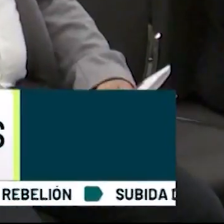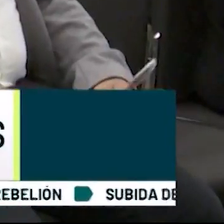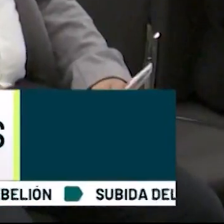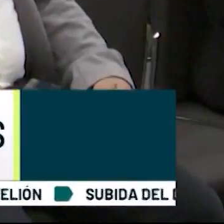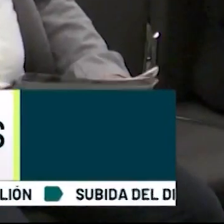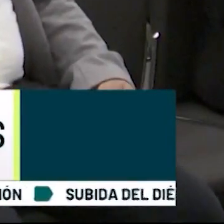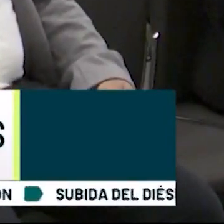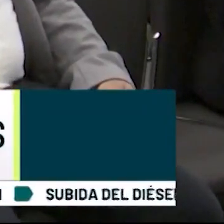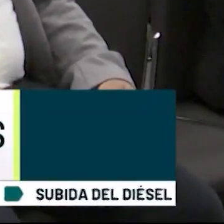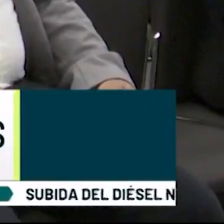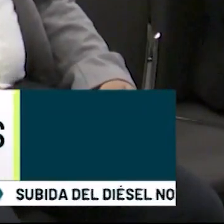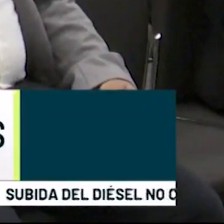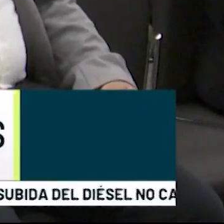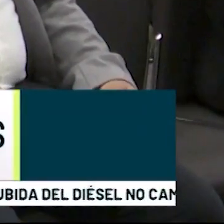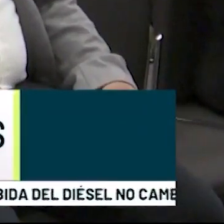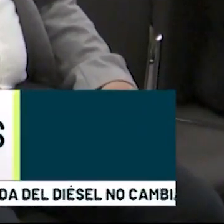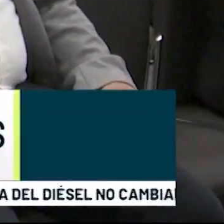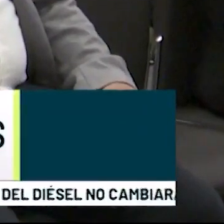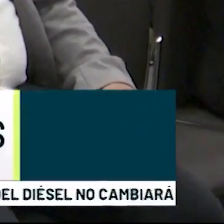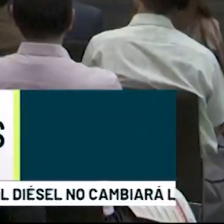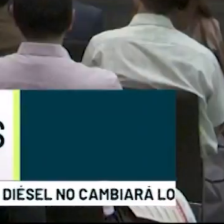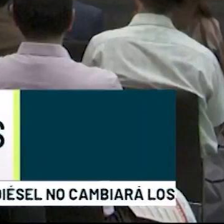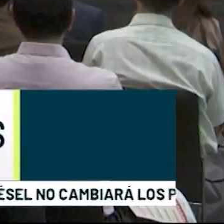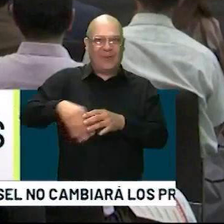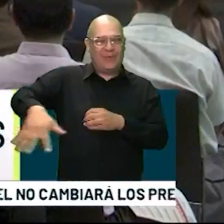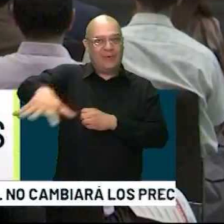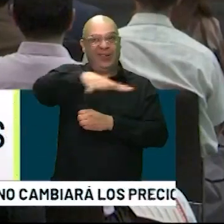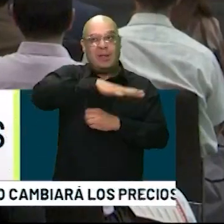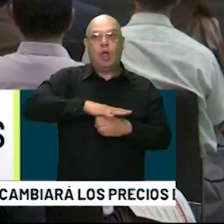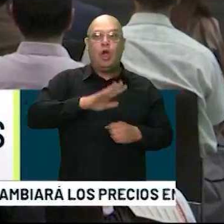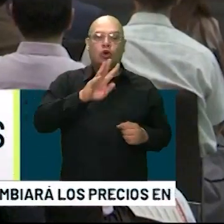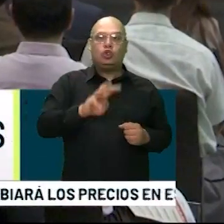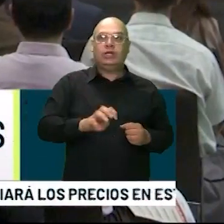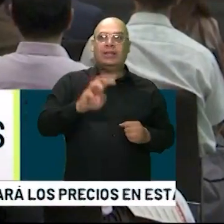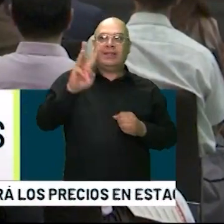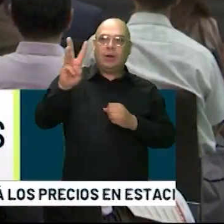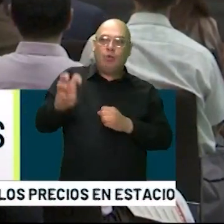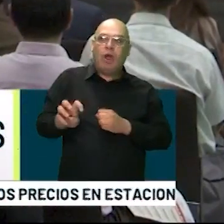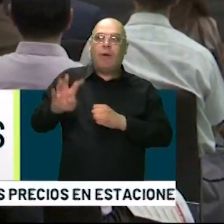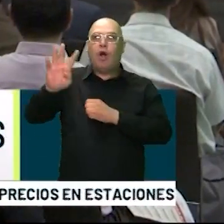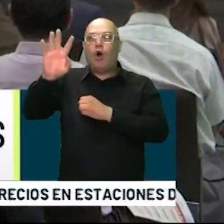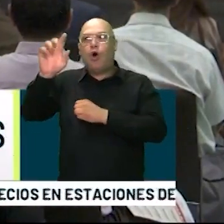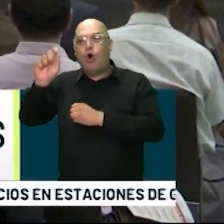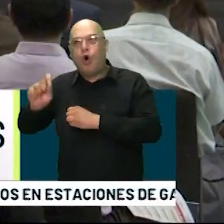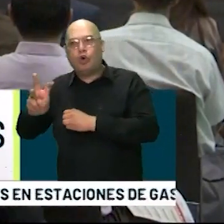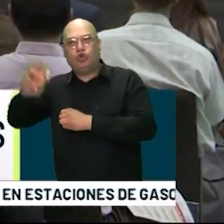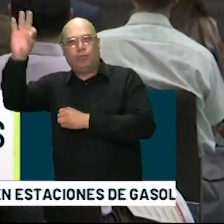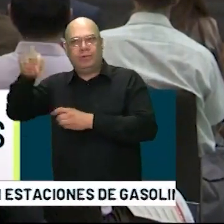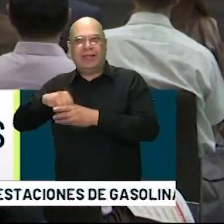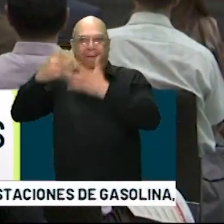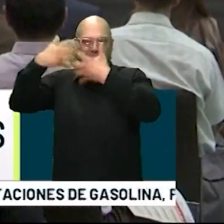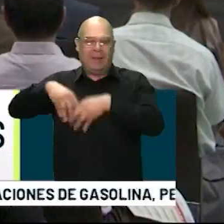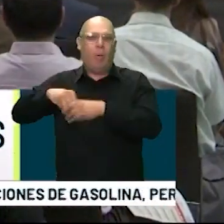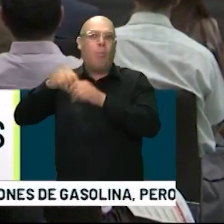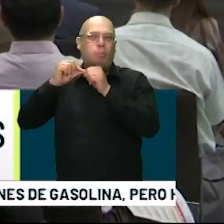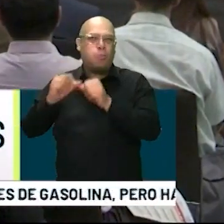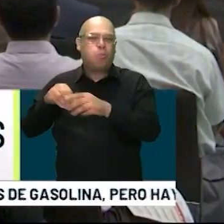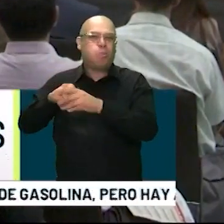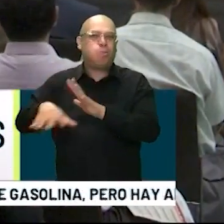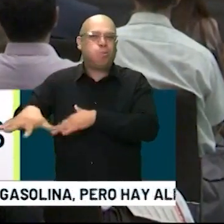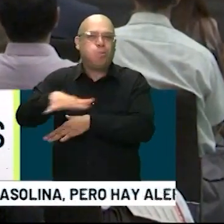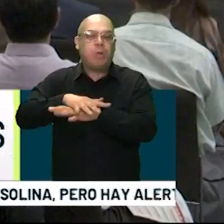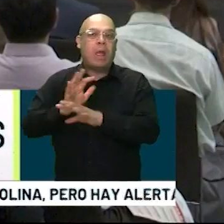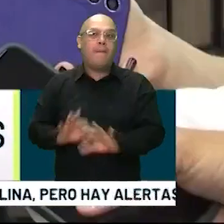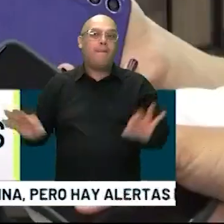subregiones del departamento estableció que el 89,8 por compone su tejido empresarial lo que evidencia su importancia en la